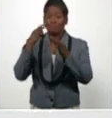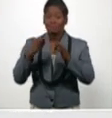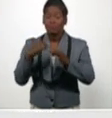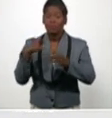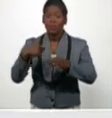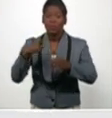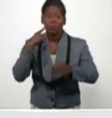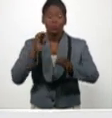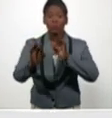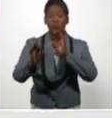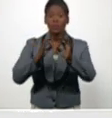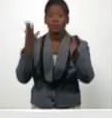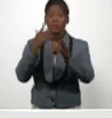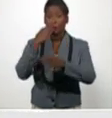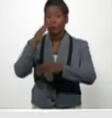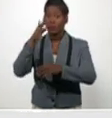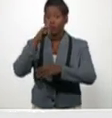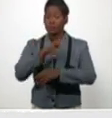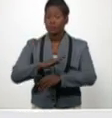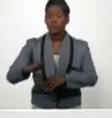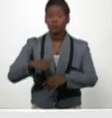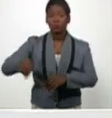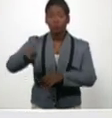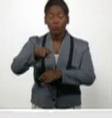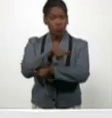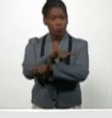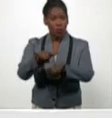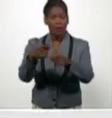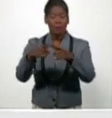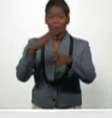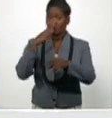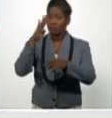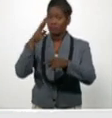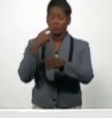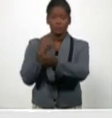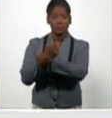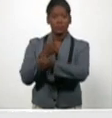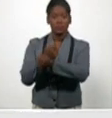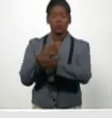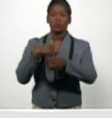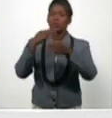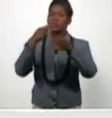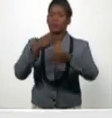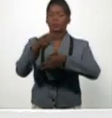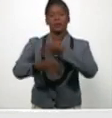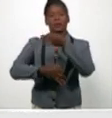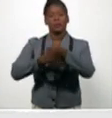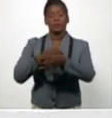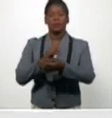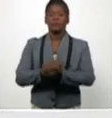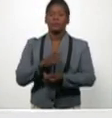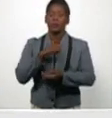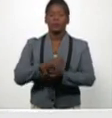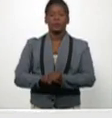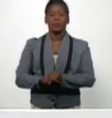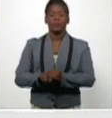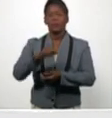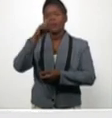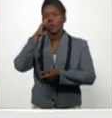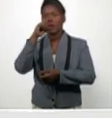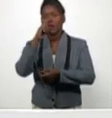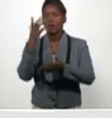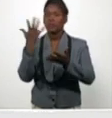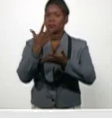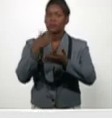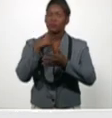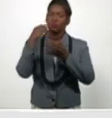días damos la cifra, primero las características y los antecedentes de algunos fallecidos, y segundo, los grupos